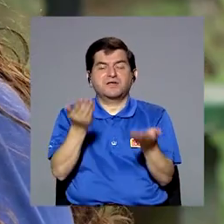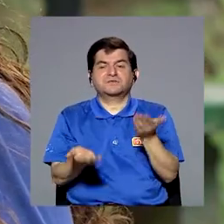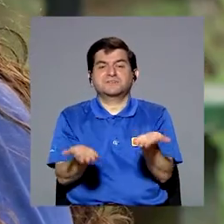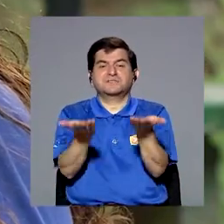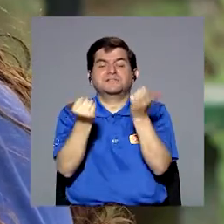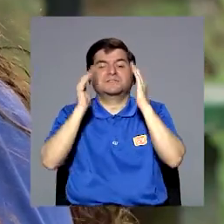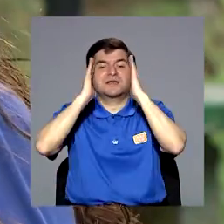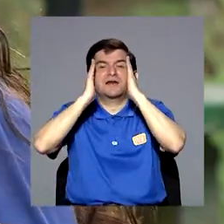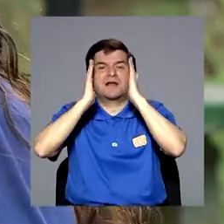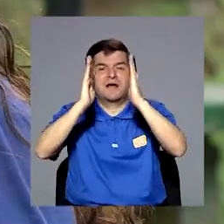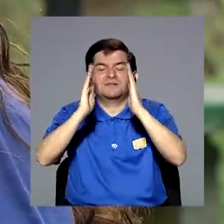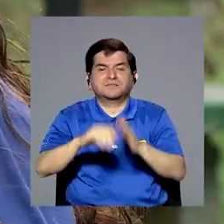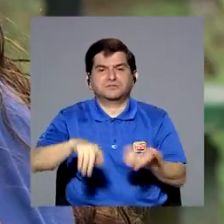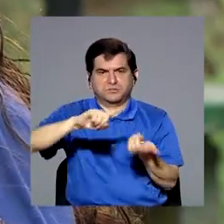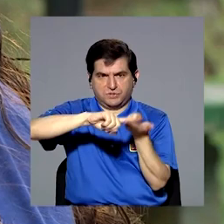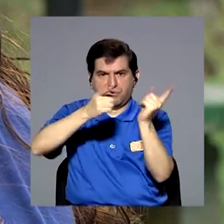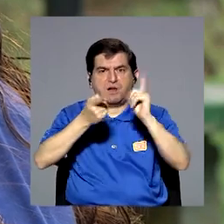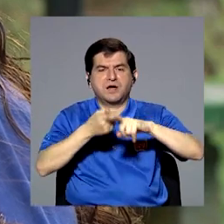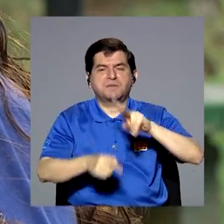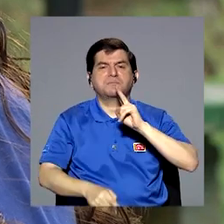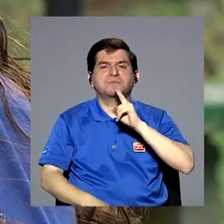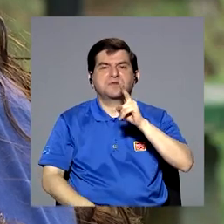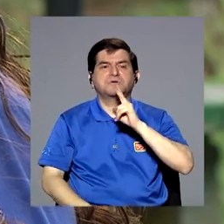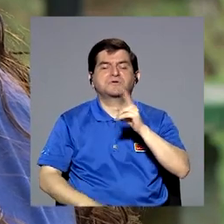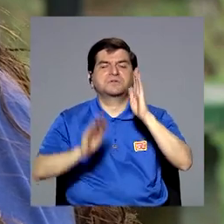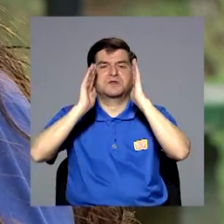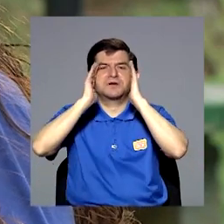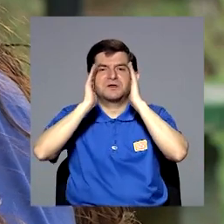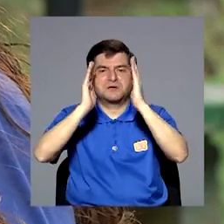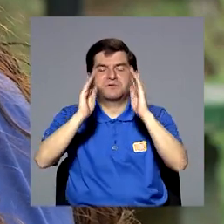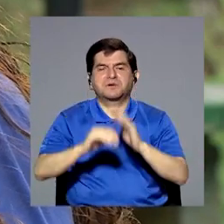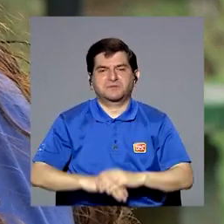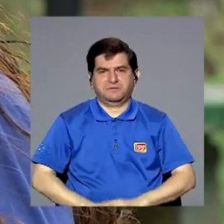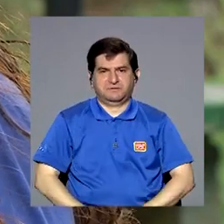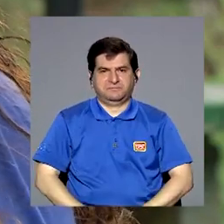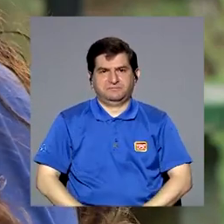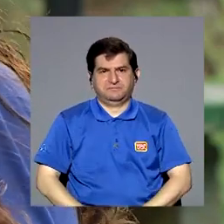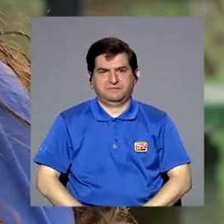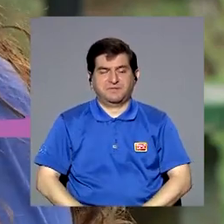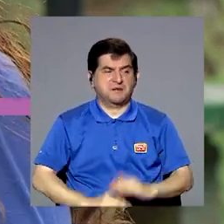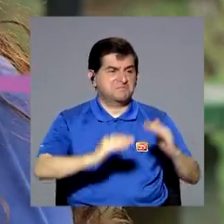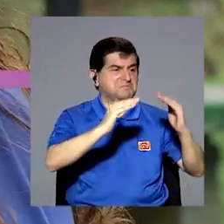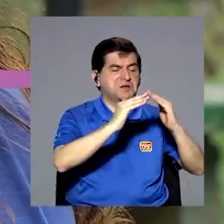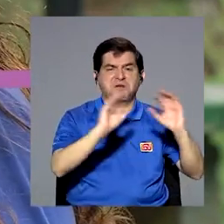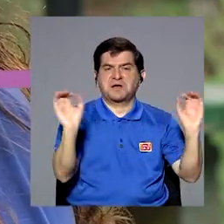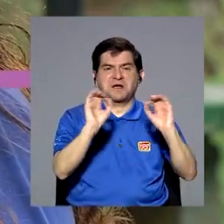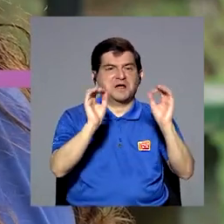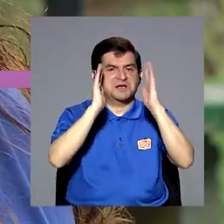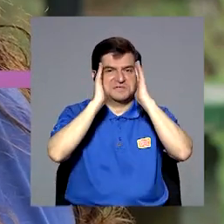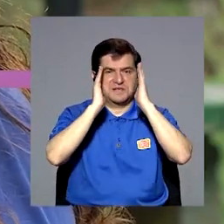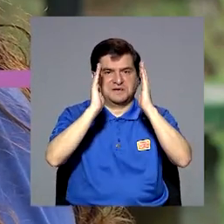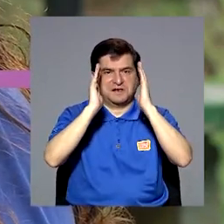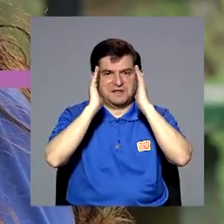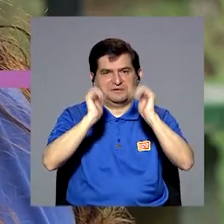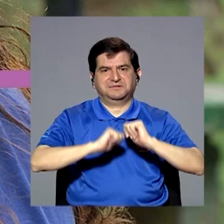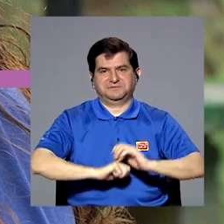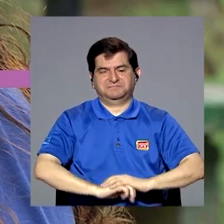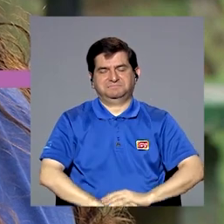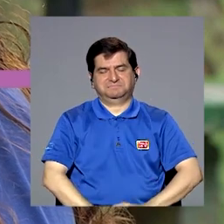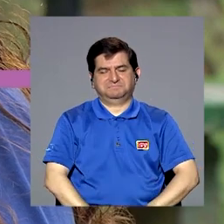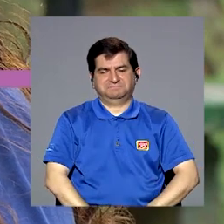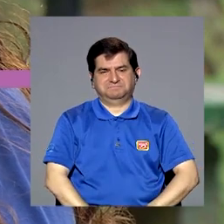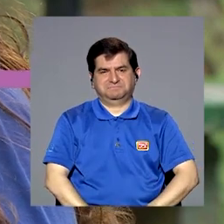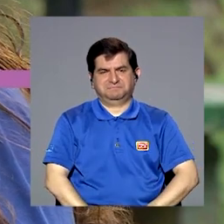ser escuchados, porque tal vez sus amigos realmente los escuchan, les ponen atención, y en la casa nadie me escucha.